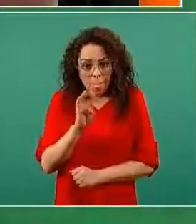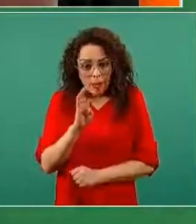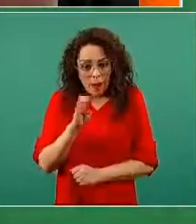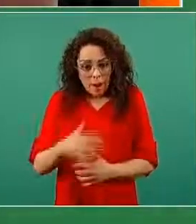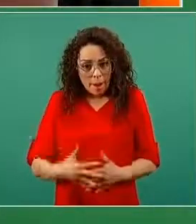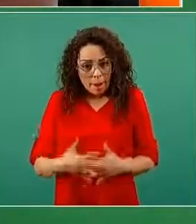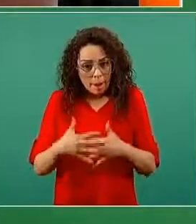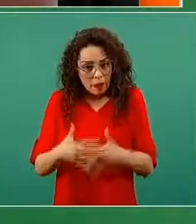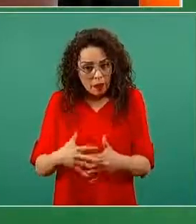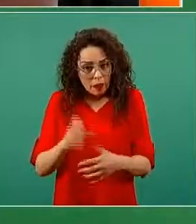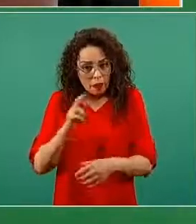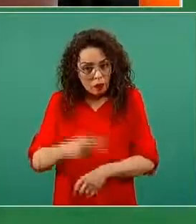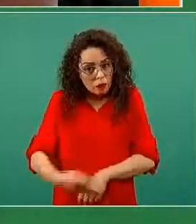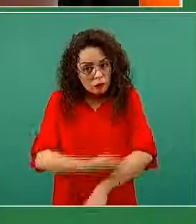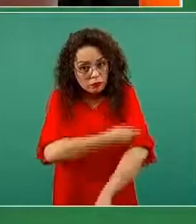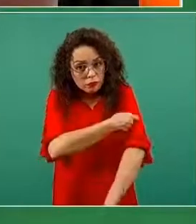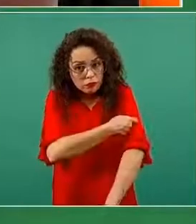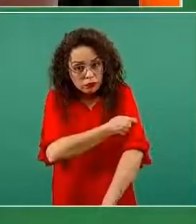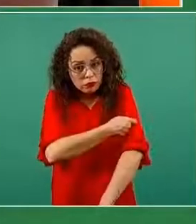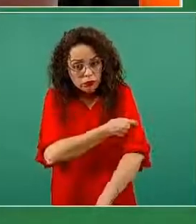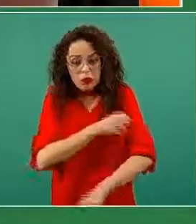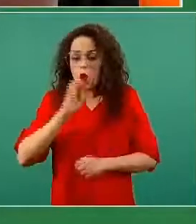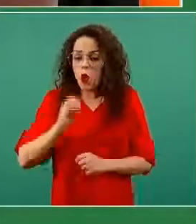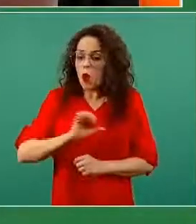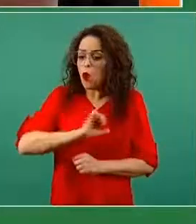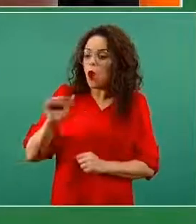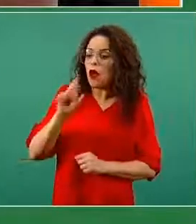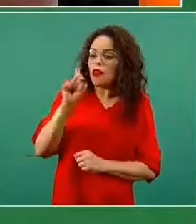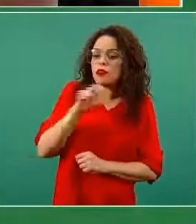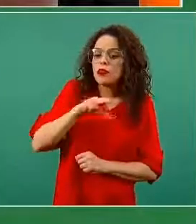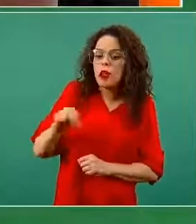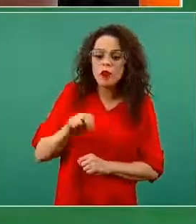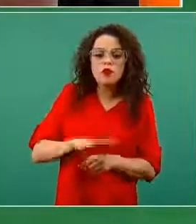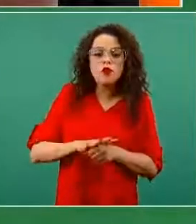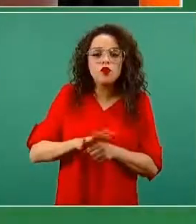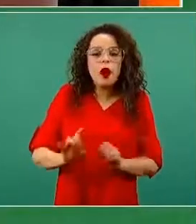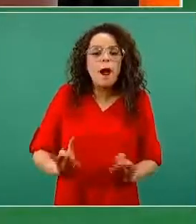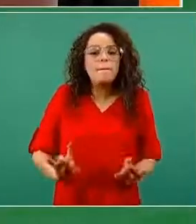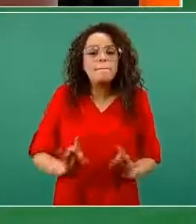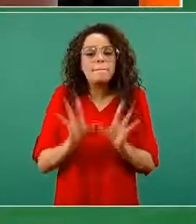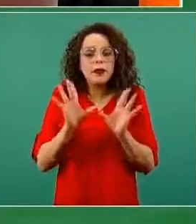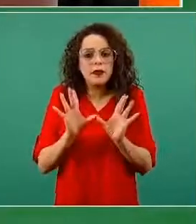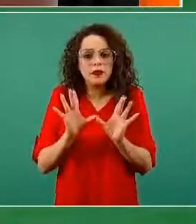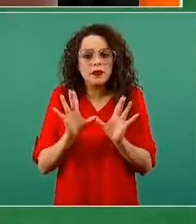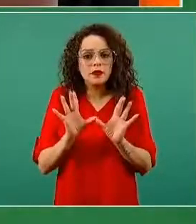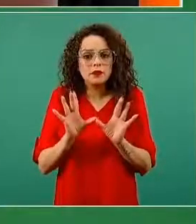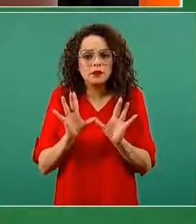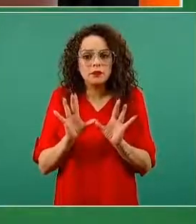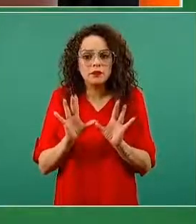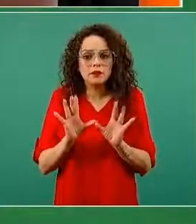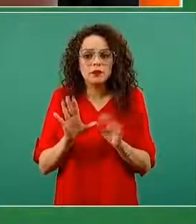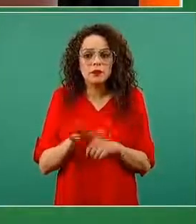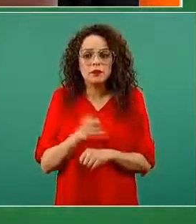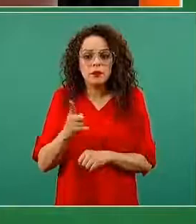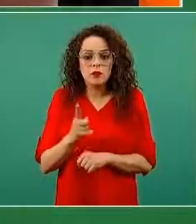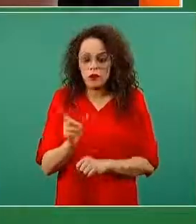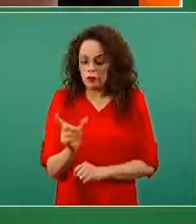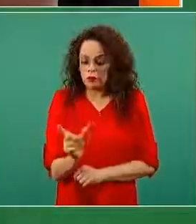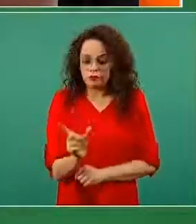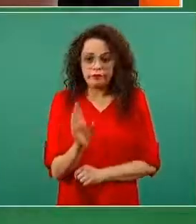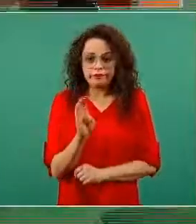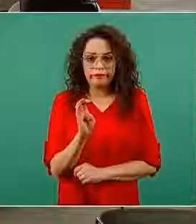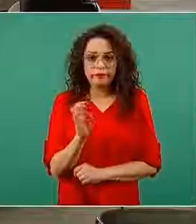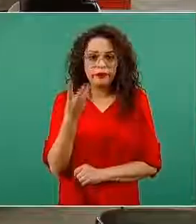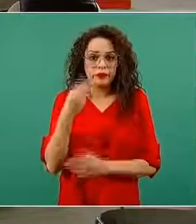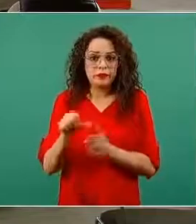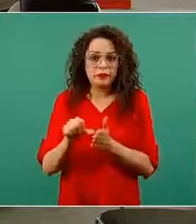del COVID-19? ¿O qué daños colaterales tendría este feto? Porque finalmente es un feto de 3 meses y